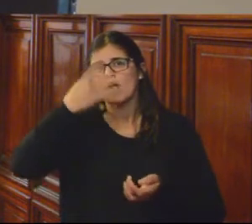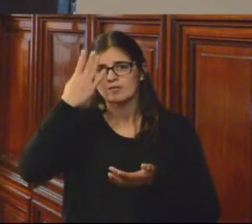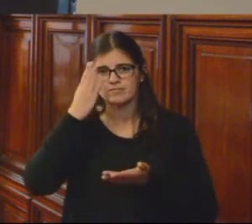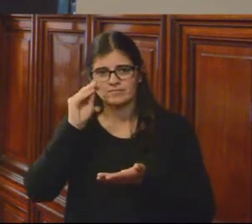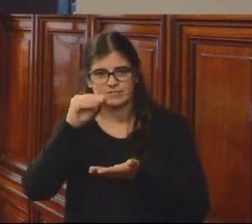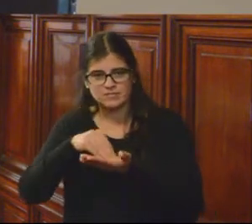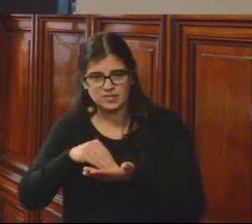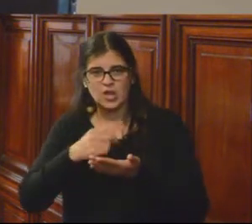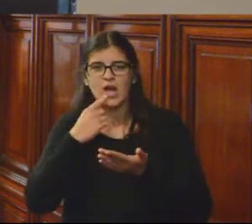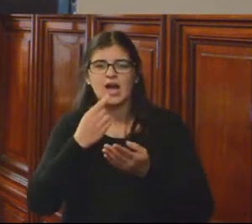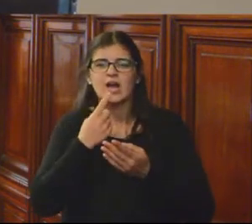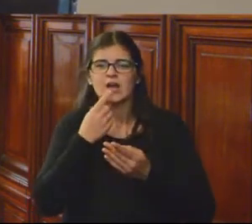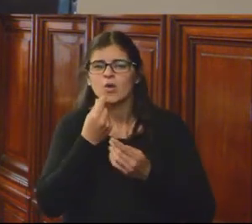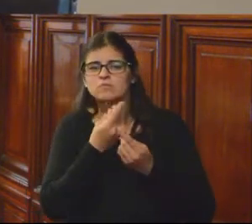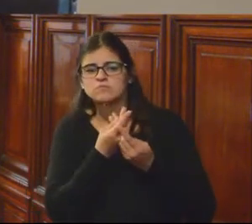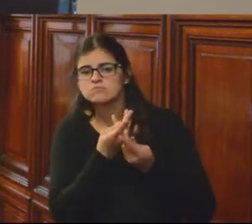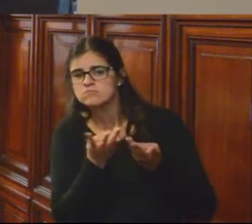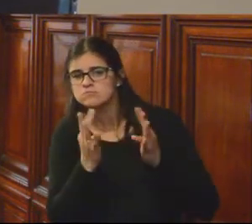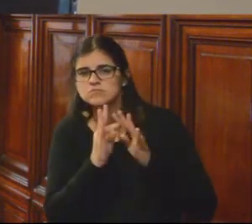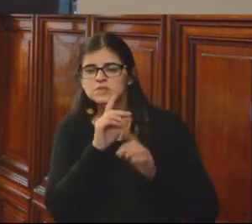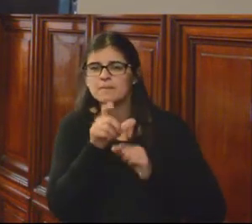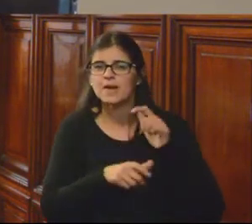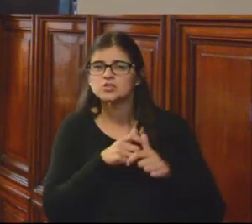hablando del universo de personas